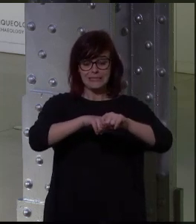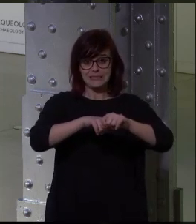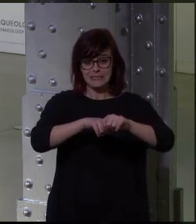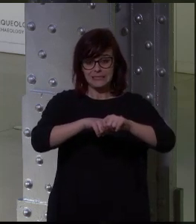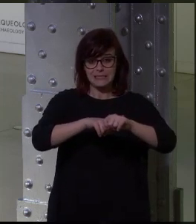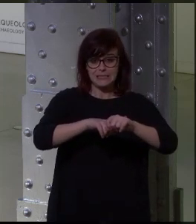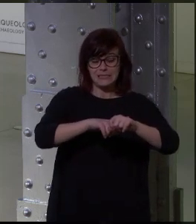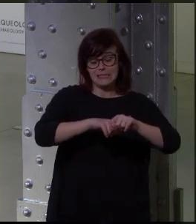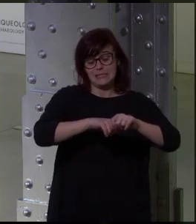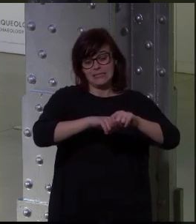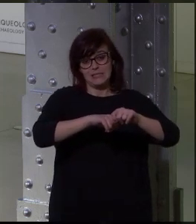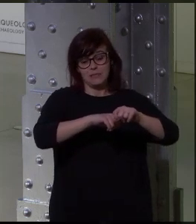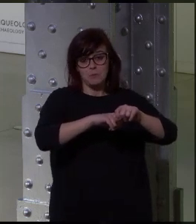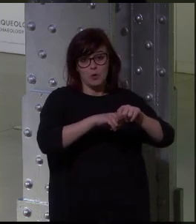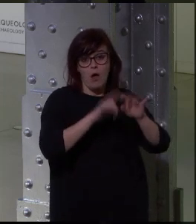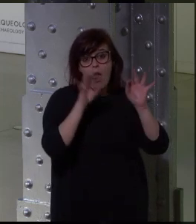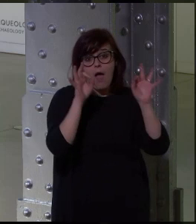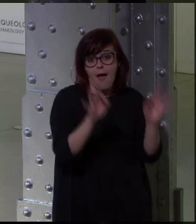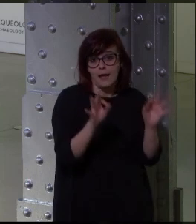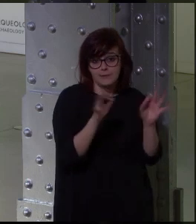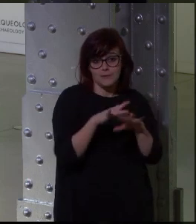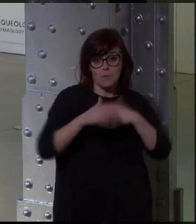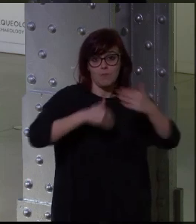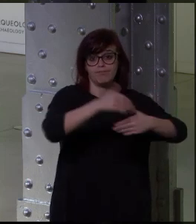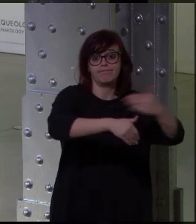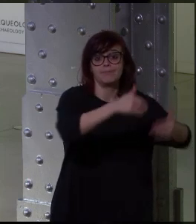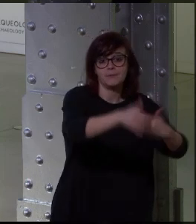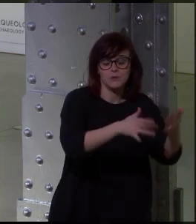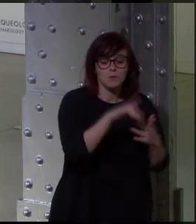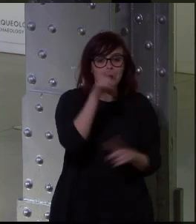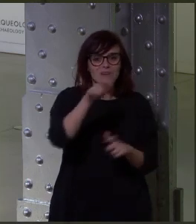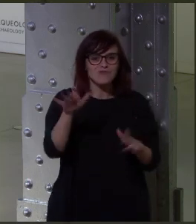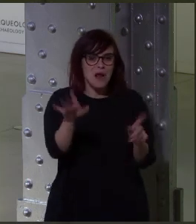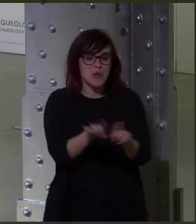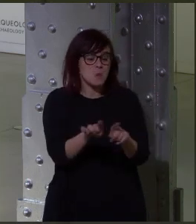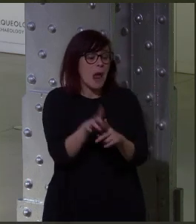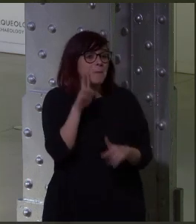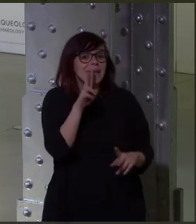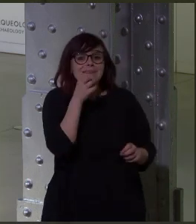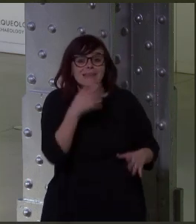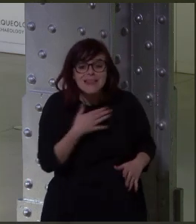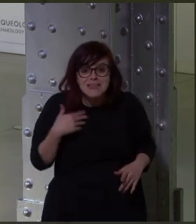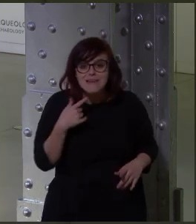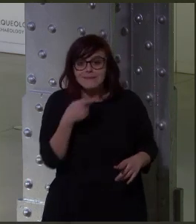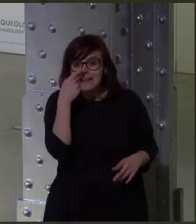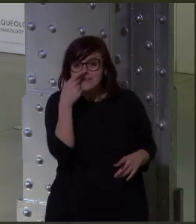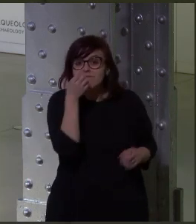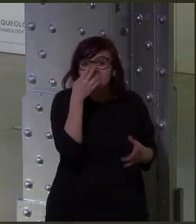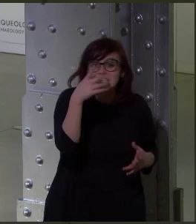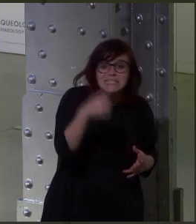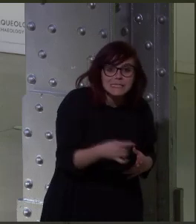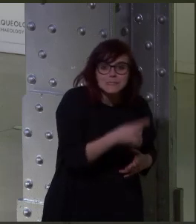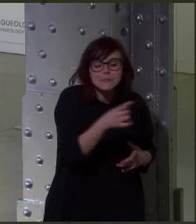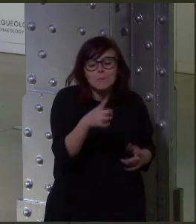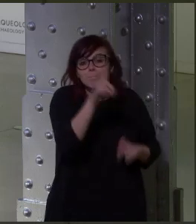ver, como dice el dicho, ¿no? No creo que haya mucha gente que no crea en el cambio climático. Hay mucha gente que no está